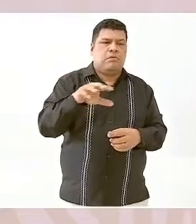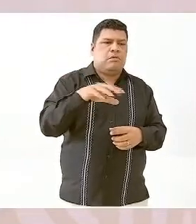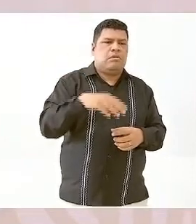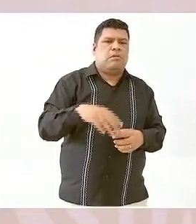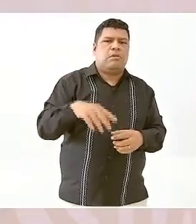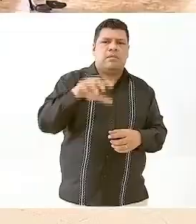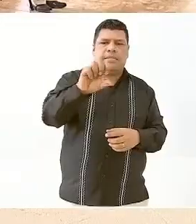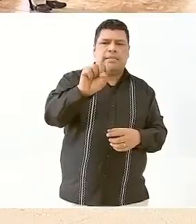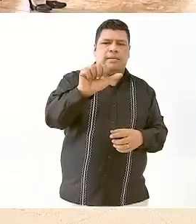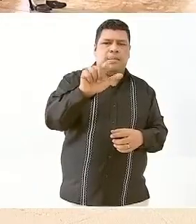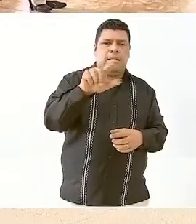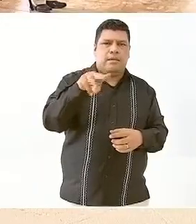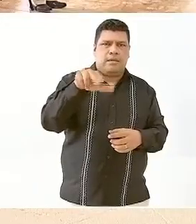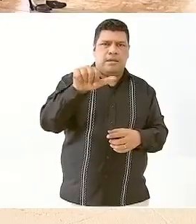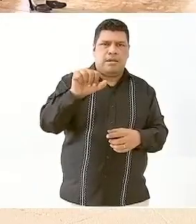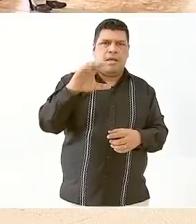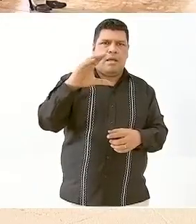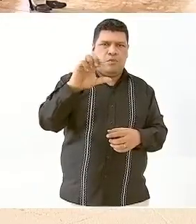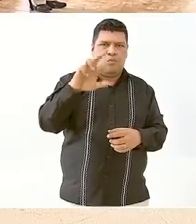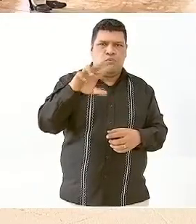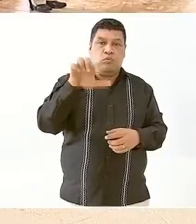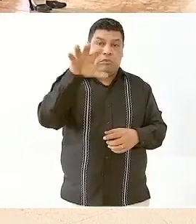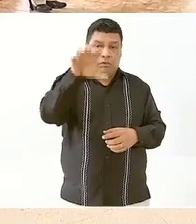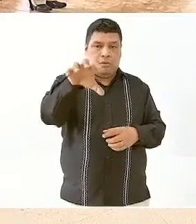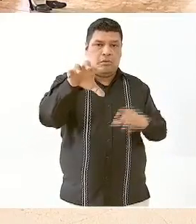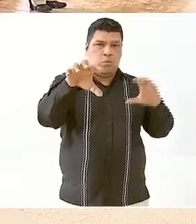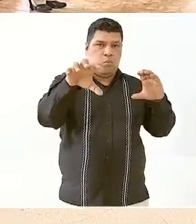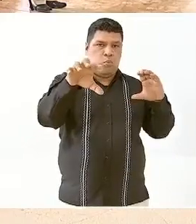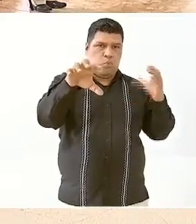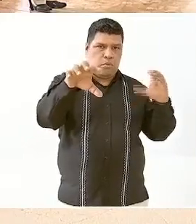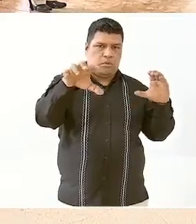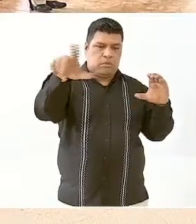de Salina Cruz a Coatzacoalcos.